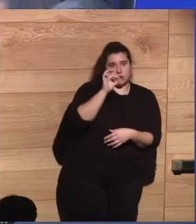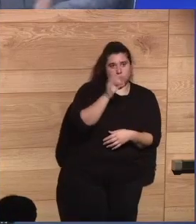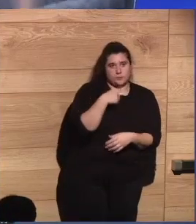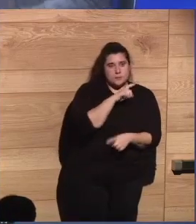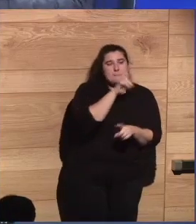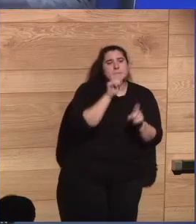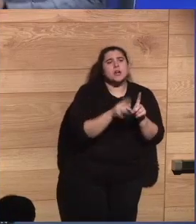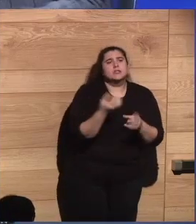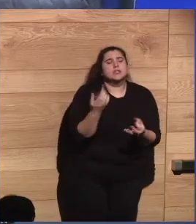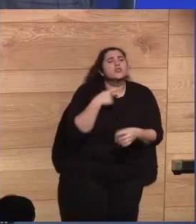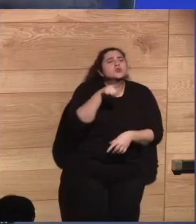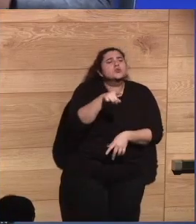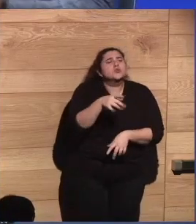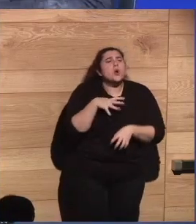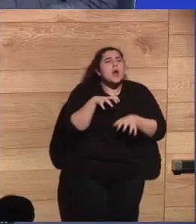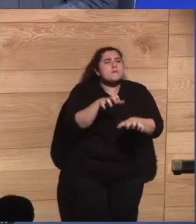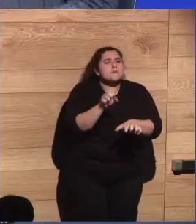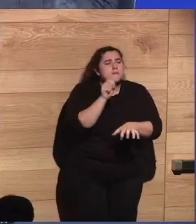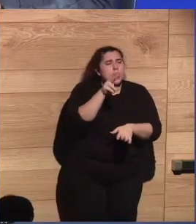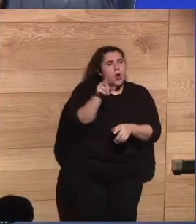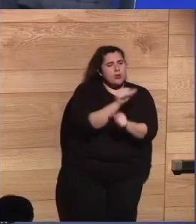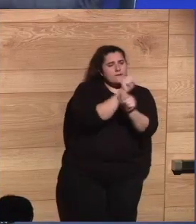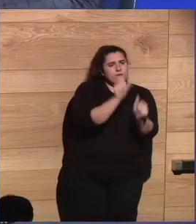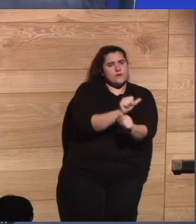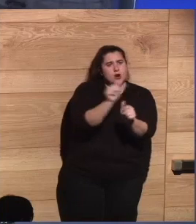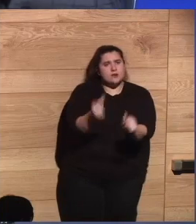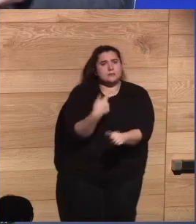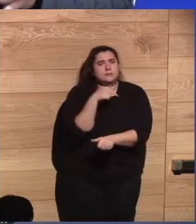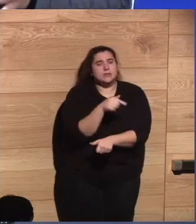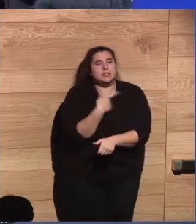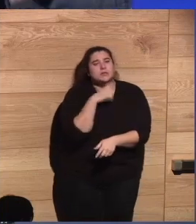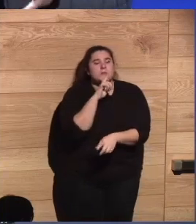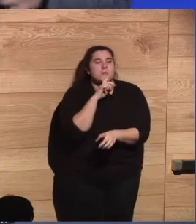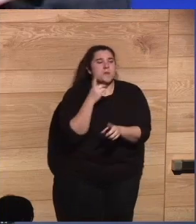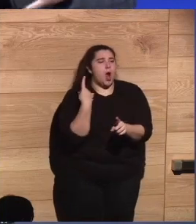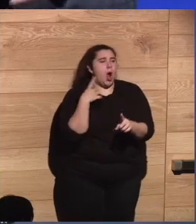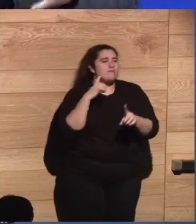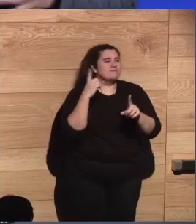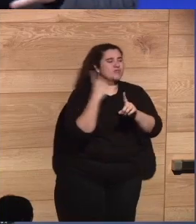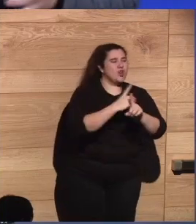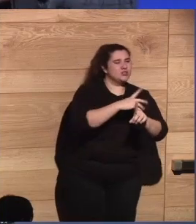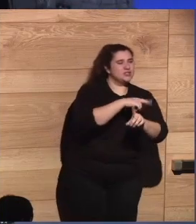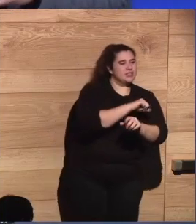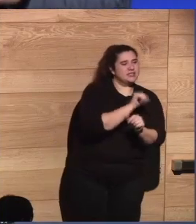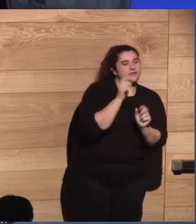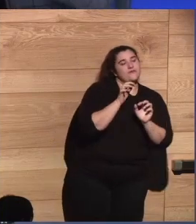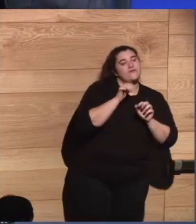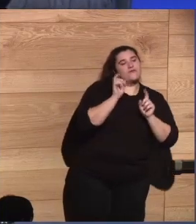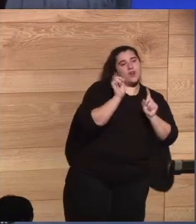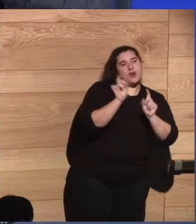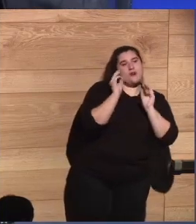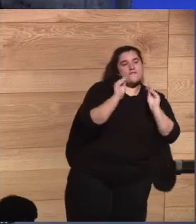¿cómo, maestro, dónde aprende usted los 12 modos? Que es todo lo contrario a la música modal, es todo lo contrario a la formación de la